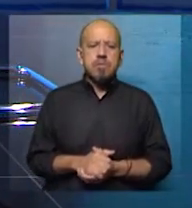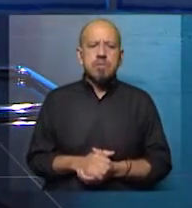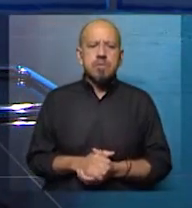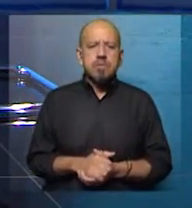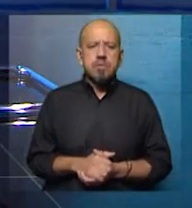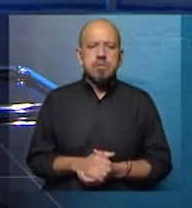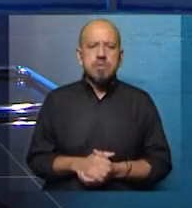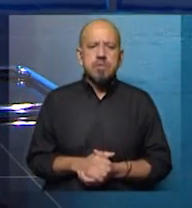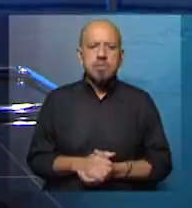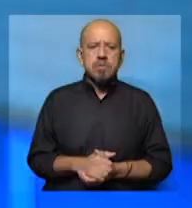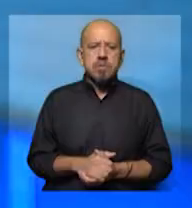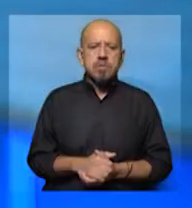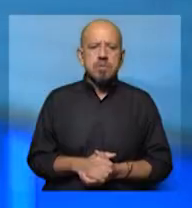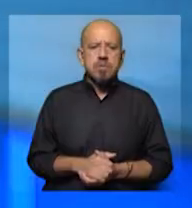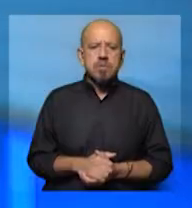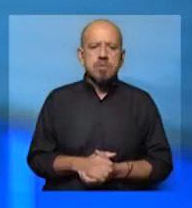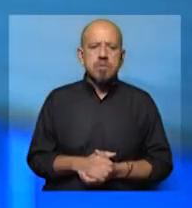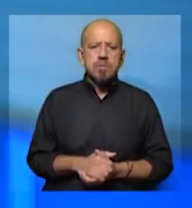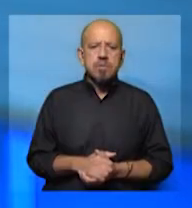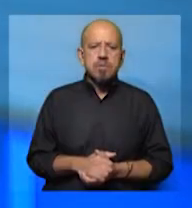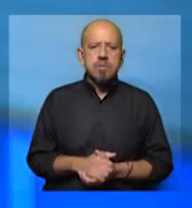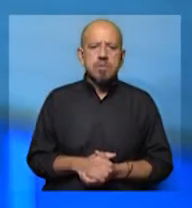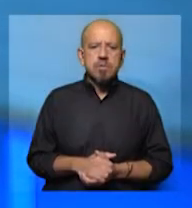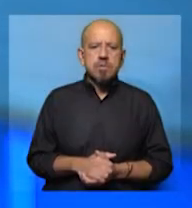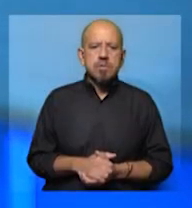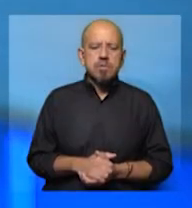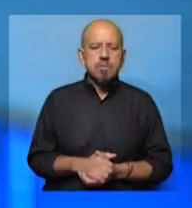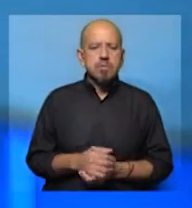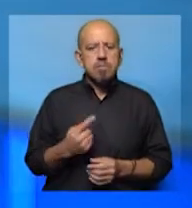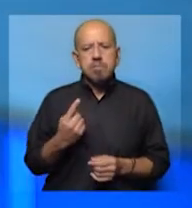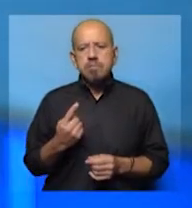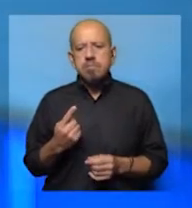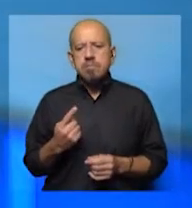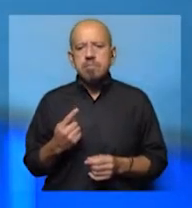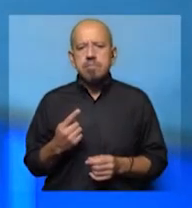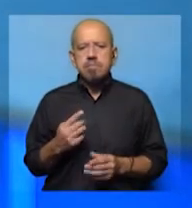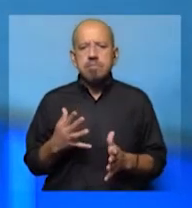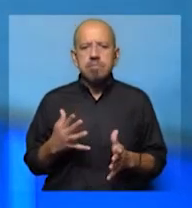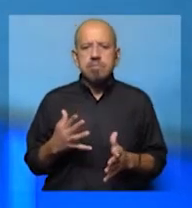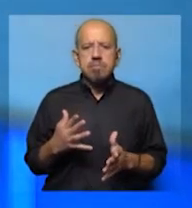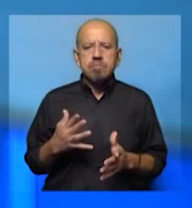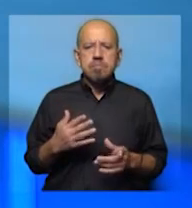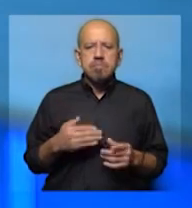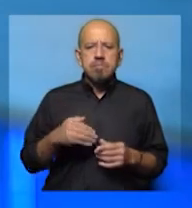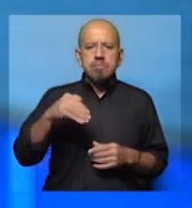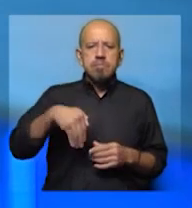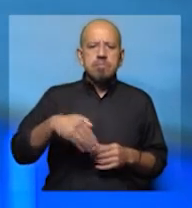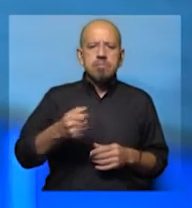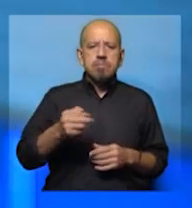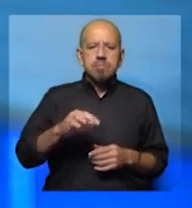bueno en primer lugar Quizás es junto con con Mario de los candidatos que más